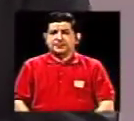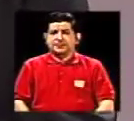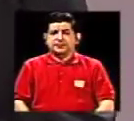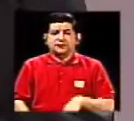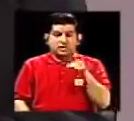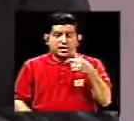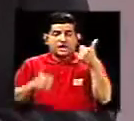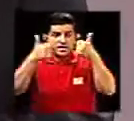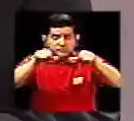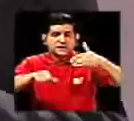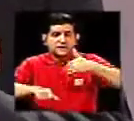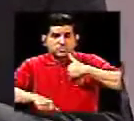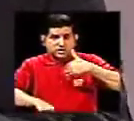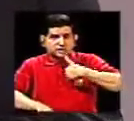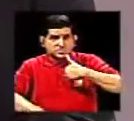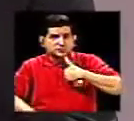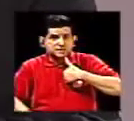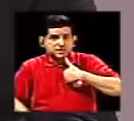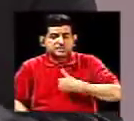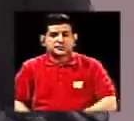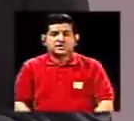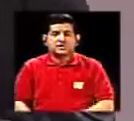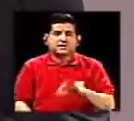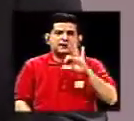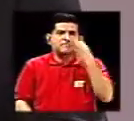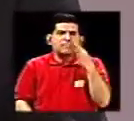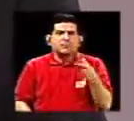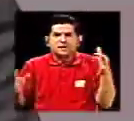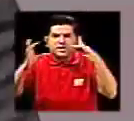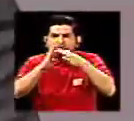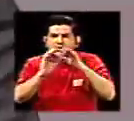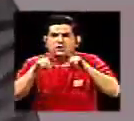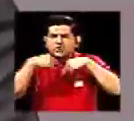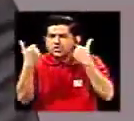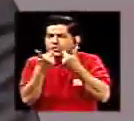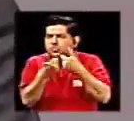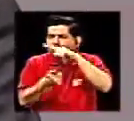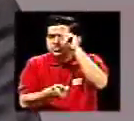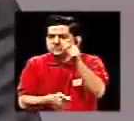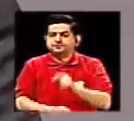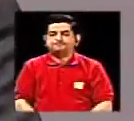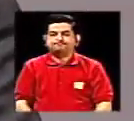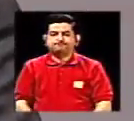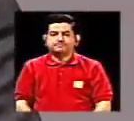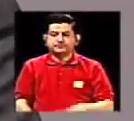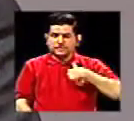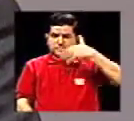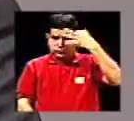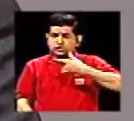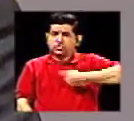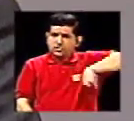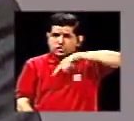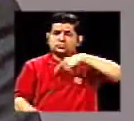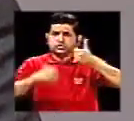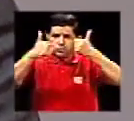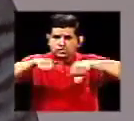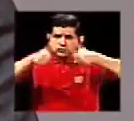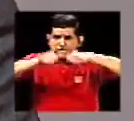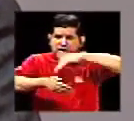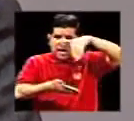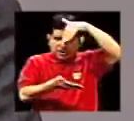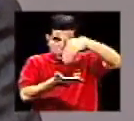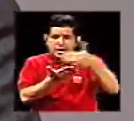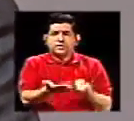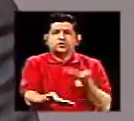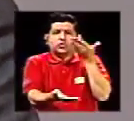llegar a esos acuerdos para aglutinar esas fuerzas. Bueno, fundamentalmente creo que para nosotros los acuerdos centrales están